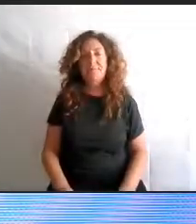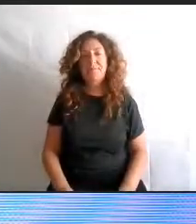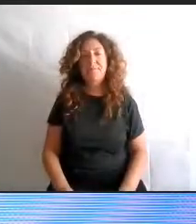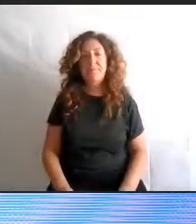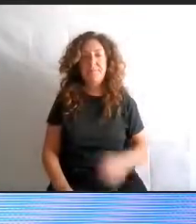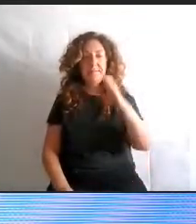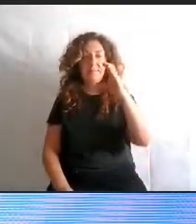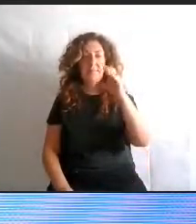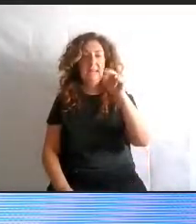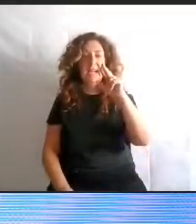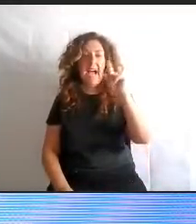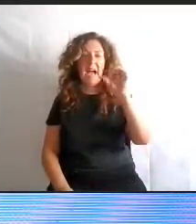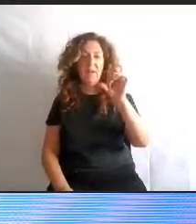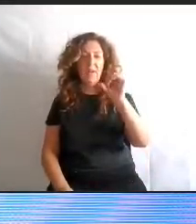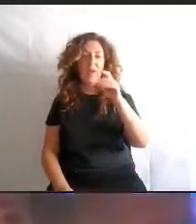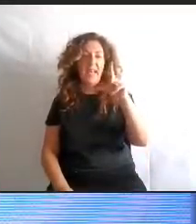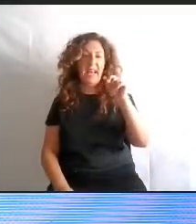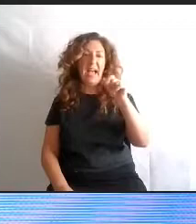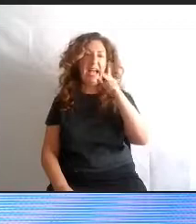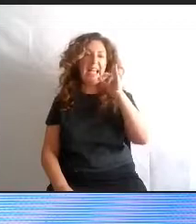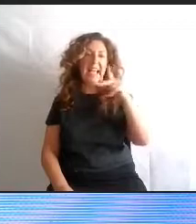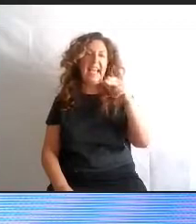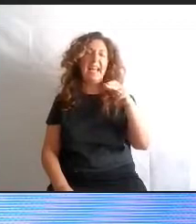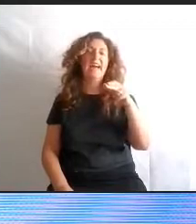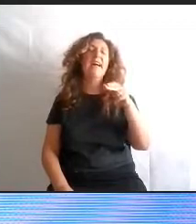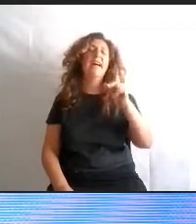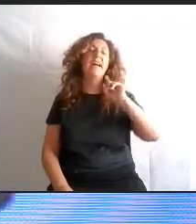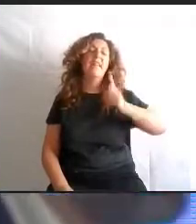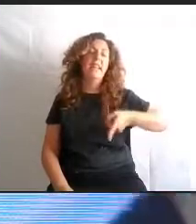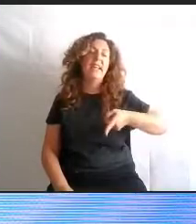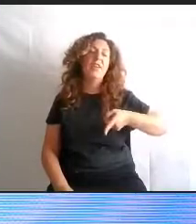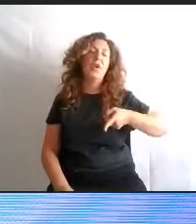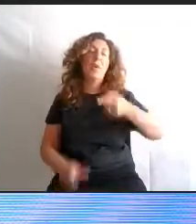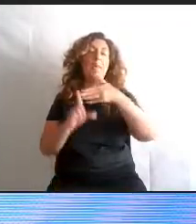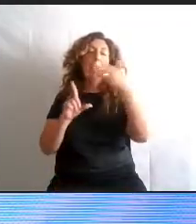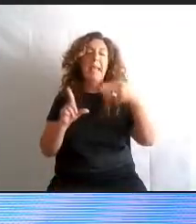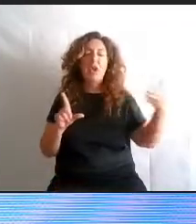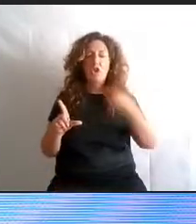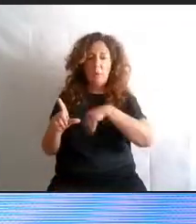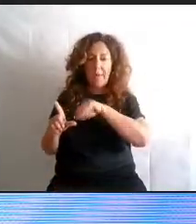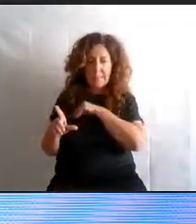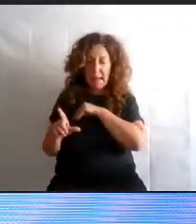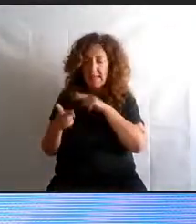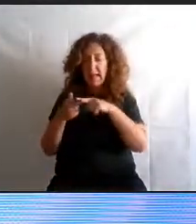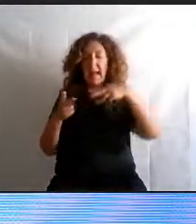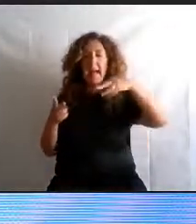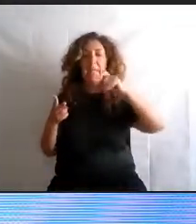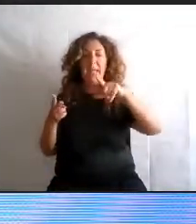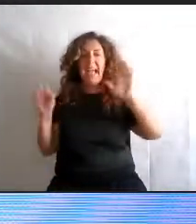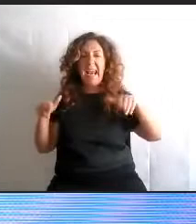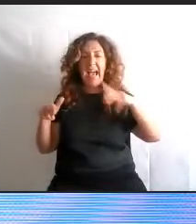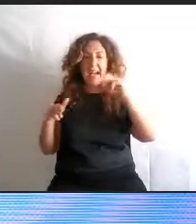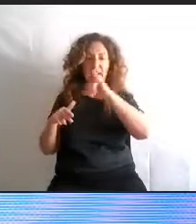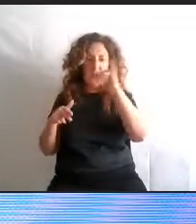el director de comunicación y desarrollo corporativo hola carlos de microsoft españa con miguel ángel ruiz se toparán estrategia y una visión de stands en